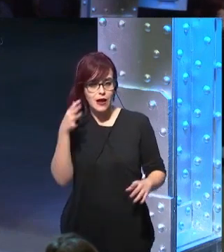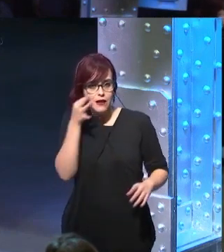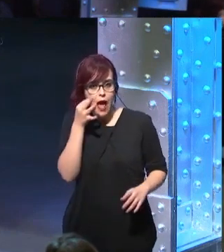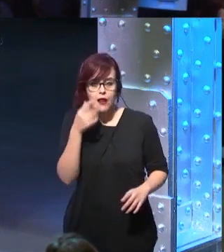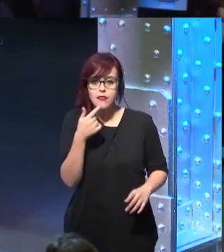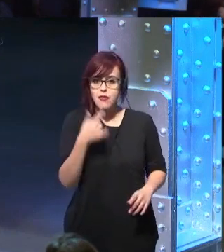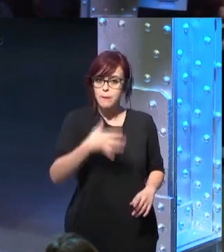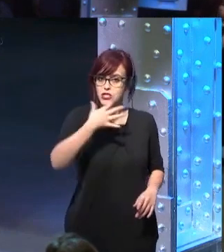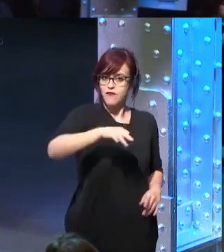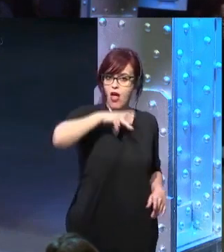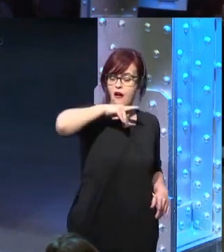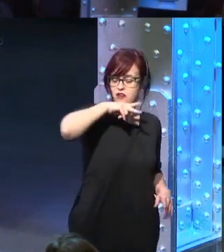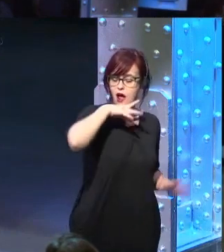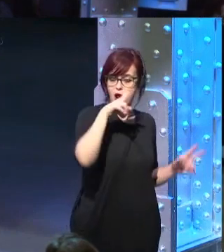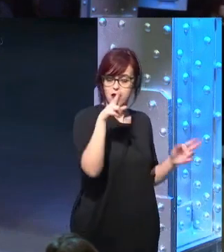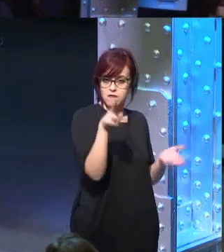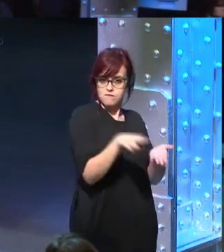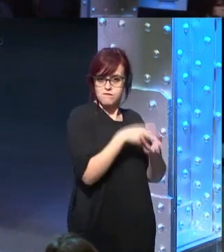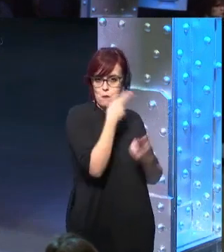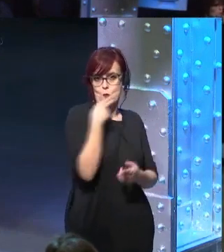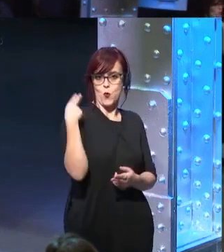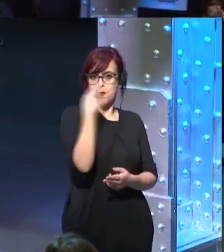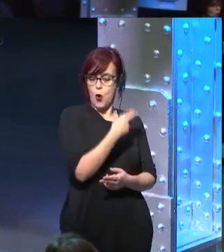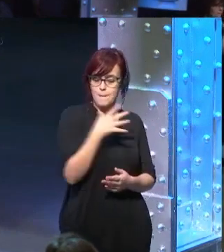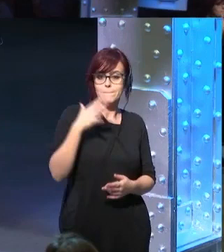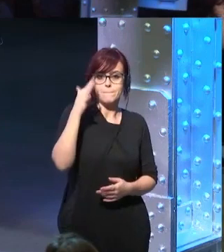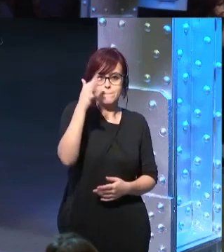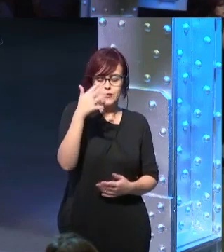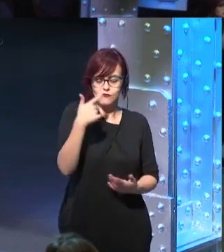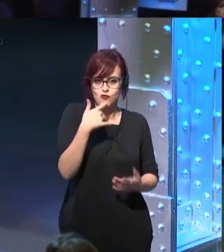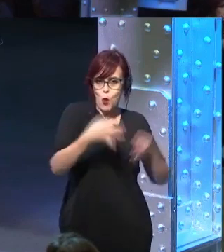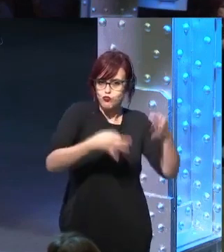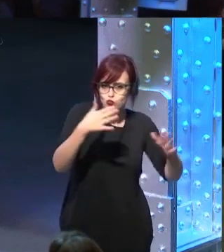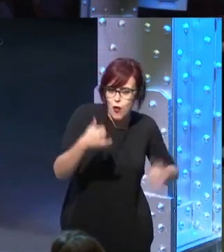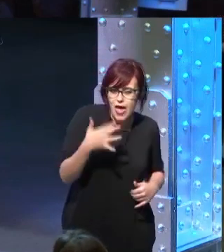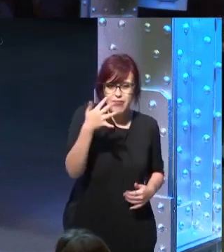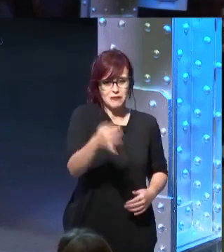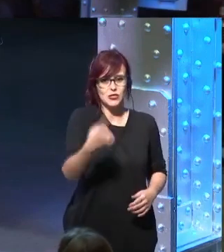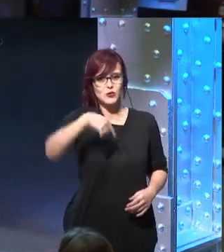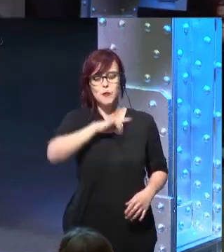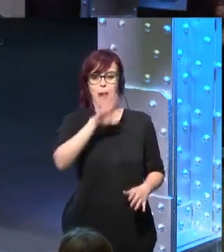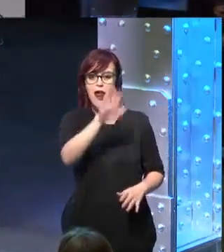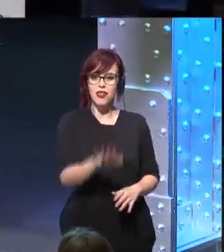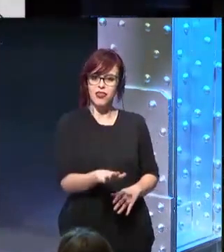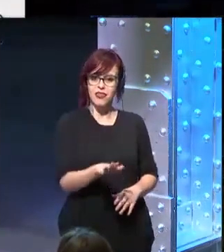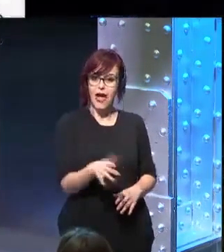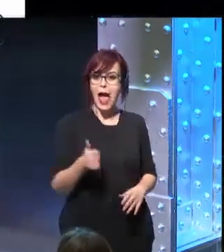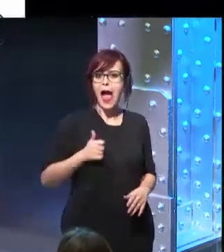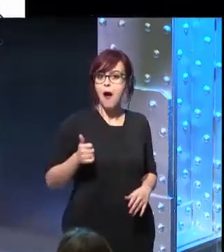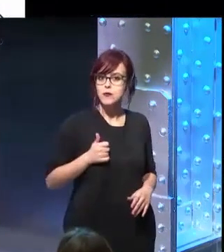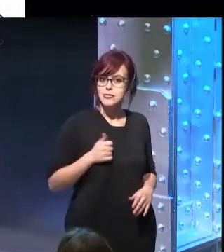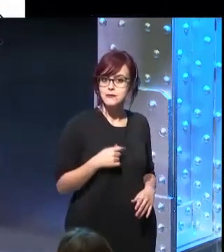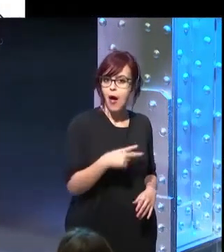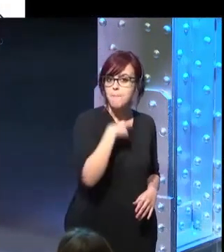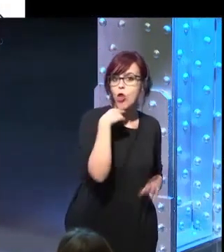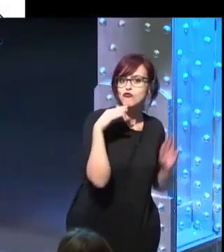que es injusto para todos nosotros. Y además que no saquemos partido de lo que ella tiene que decir sin